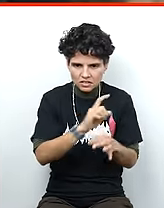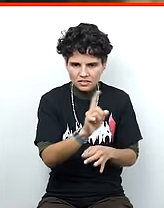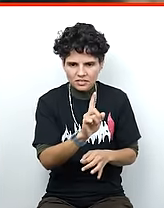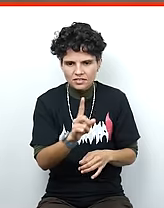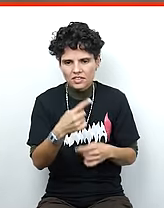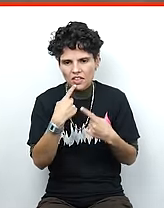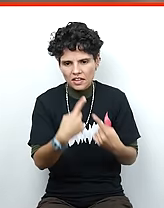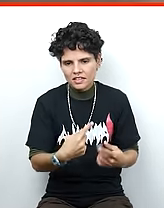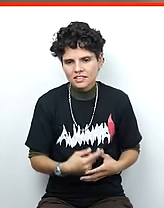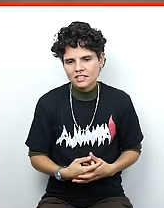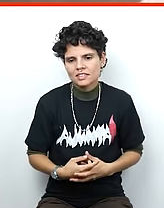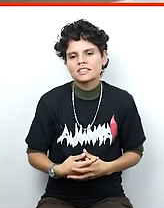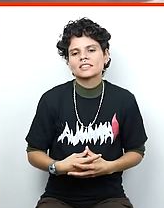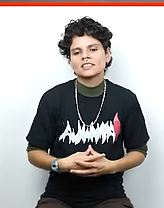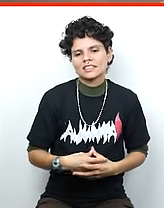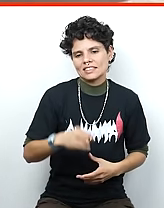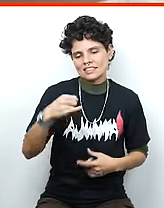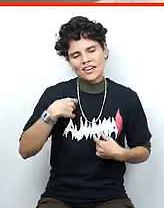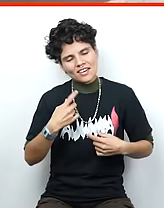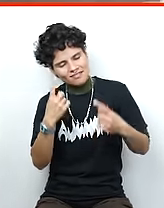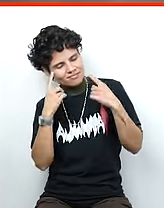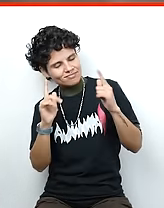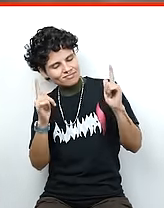está enterando ahora? Sí, ahora, guacho.